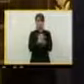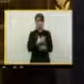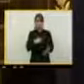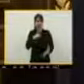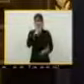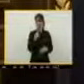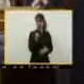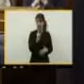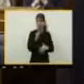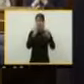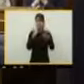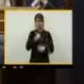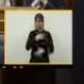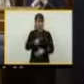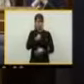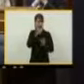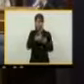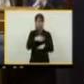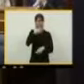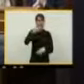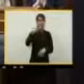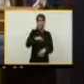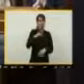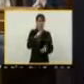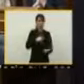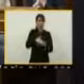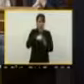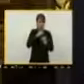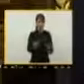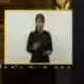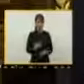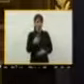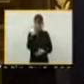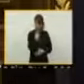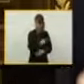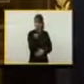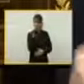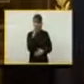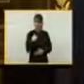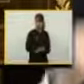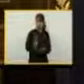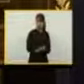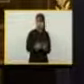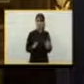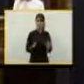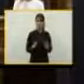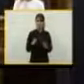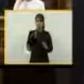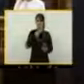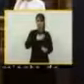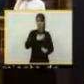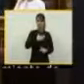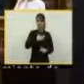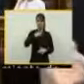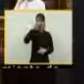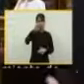hablaba Pedro Sánchez de la resolución federal, siempre hemos dicho, va a ser una solución federal y asimétrica para uno solo, lo